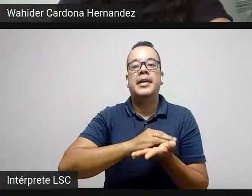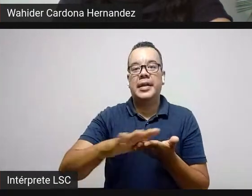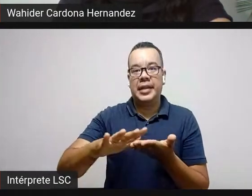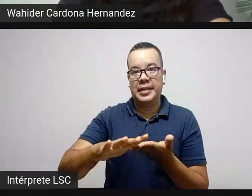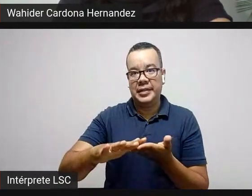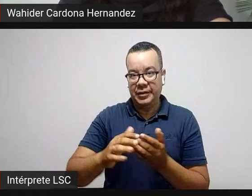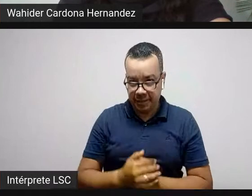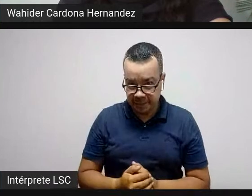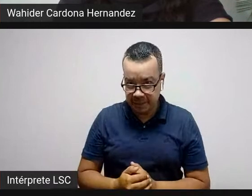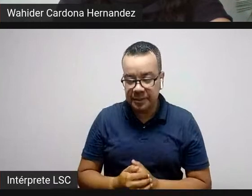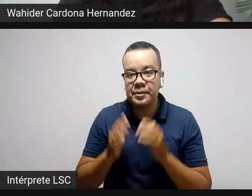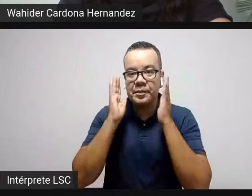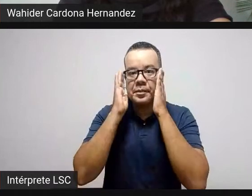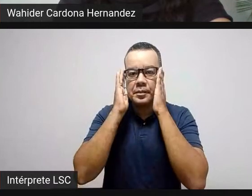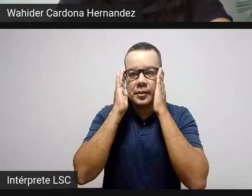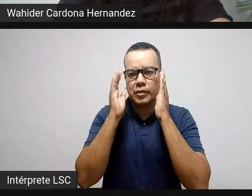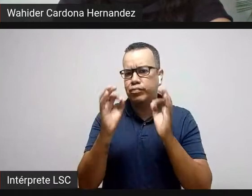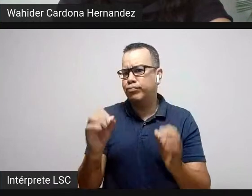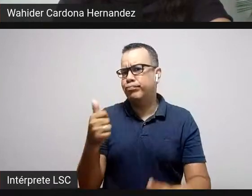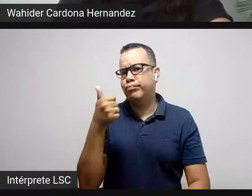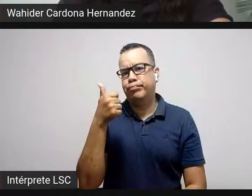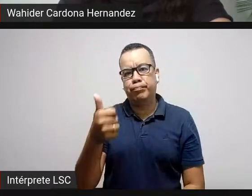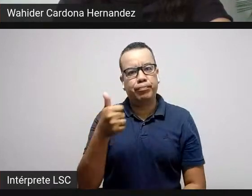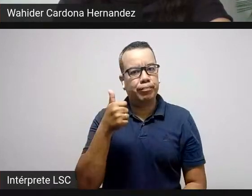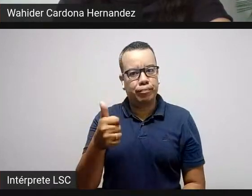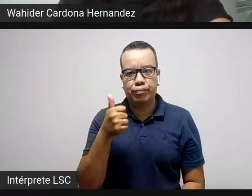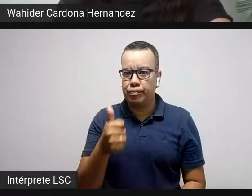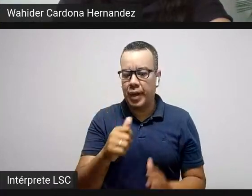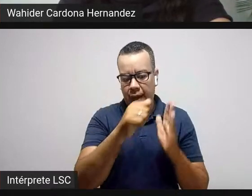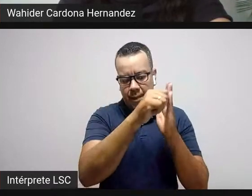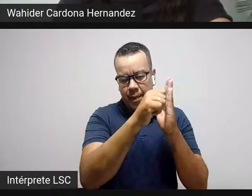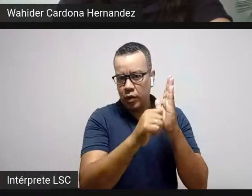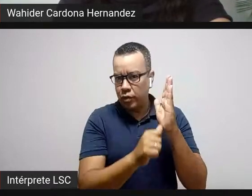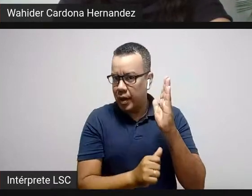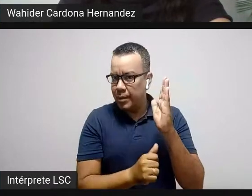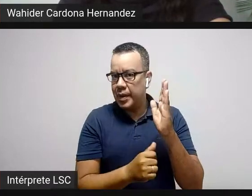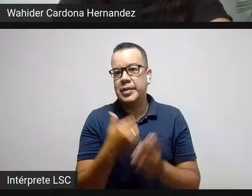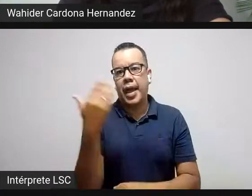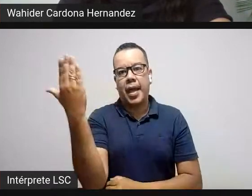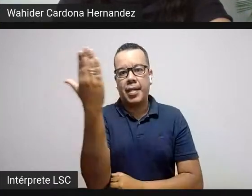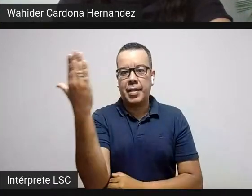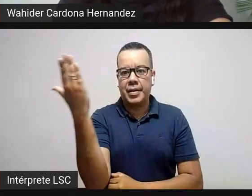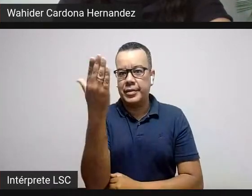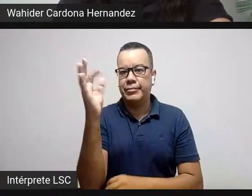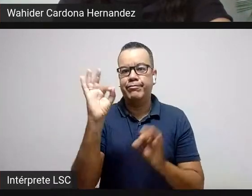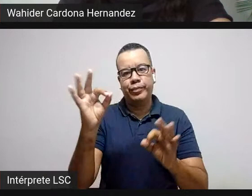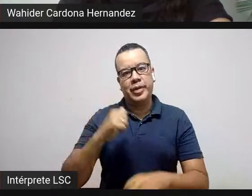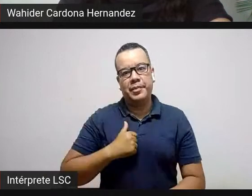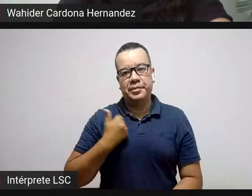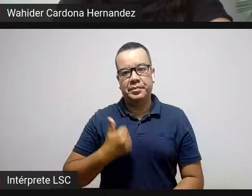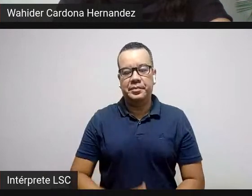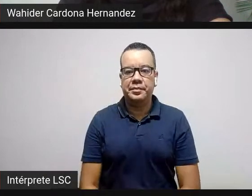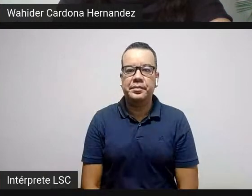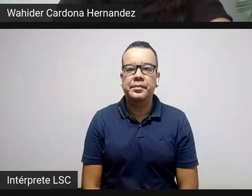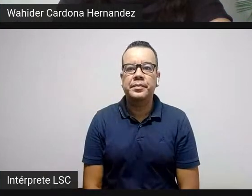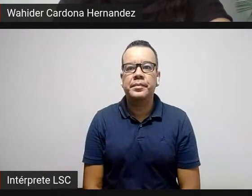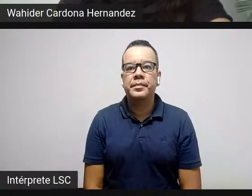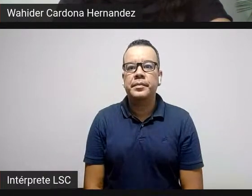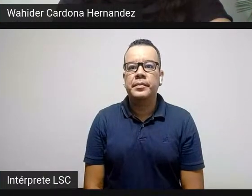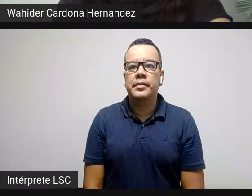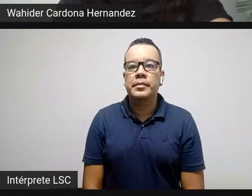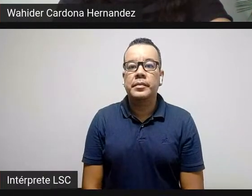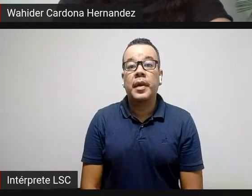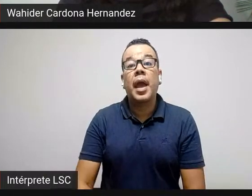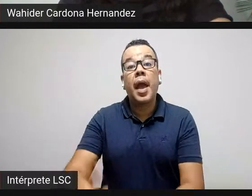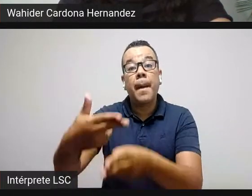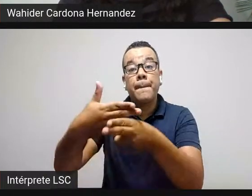myfrenchfilmfestival.com. Está buenísima la programación de este año para que lo aprovechen. Y bueno, la próxima